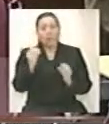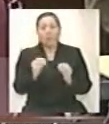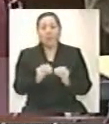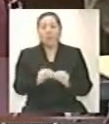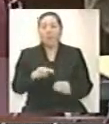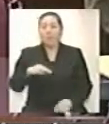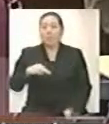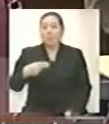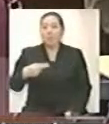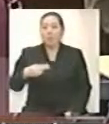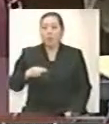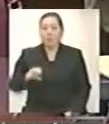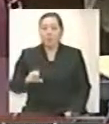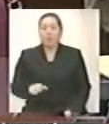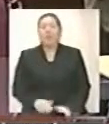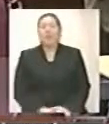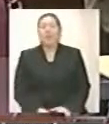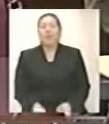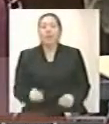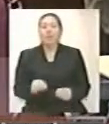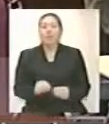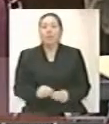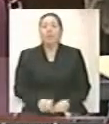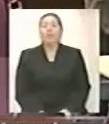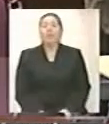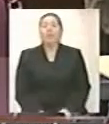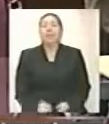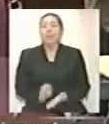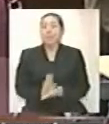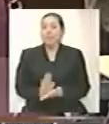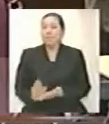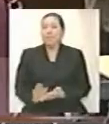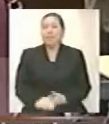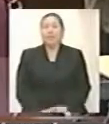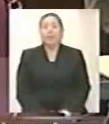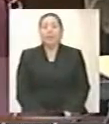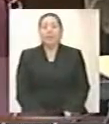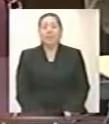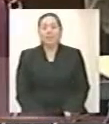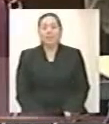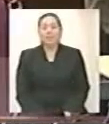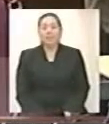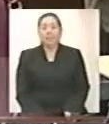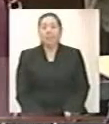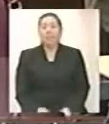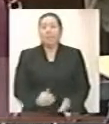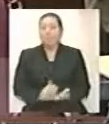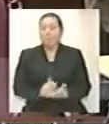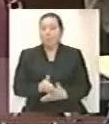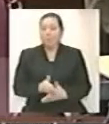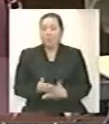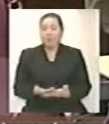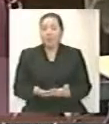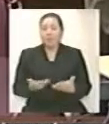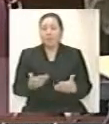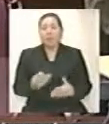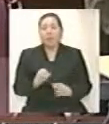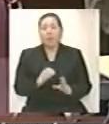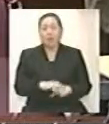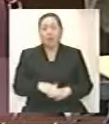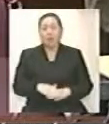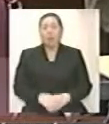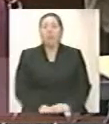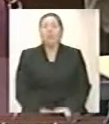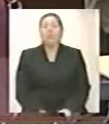Gustavo Momellona. Así se logra que el referéndum de la mayoría rechace a la dictadura. Por medio del diario La República se organizan